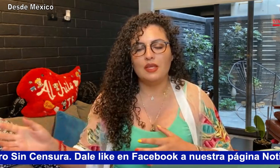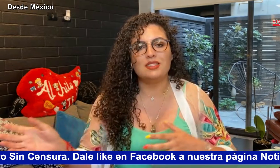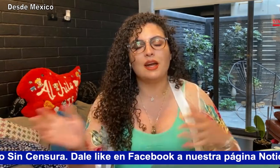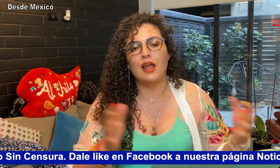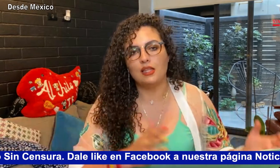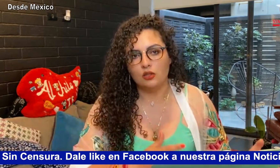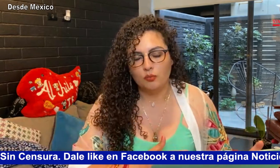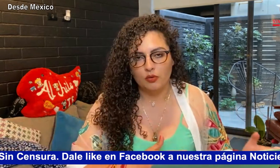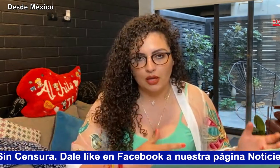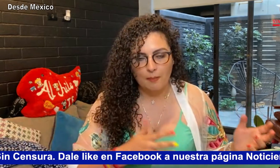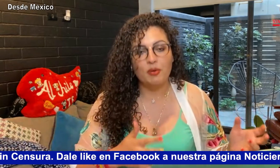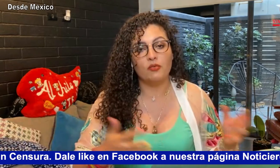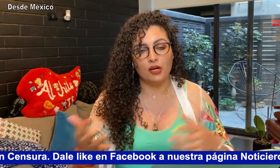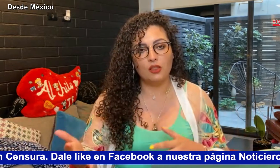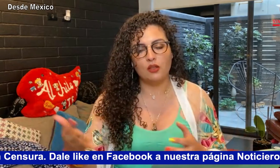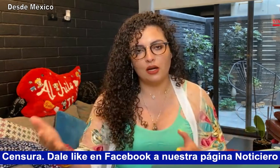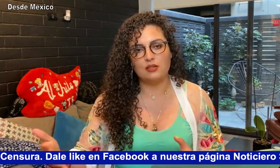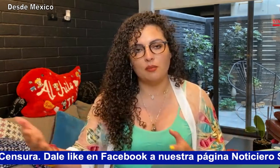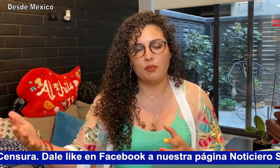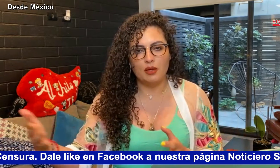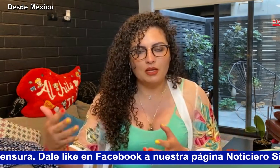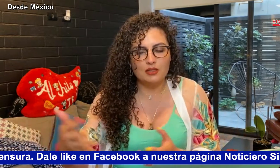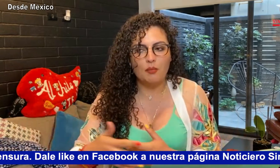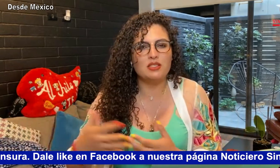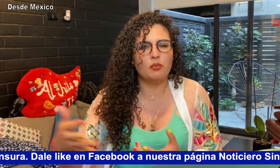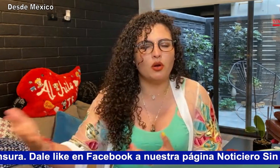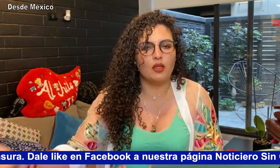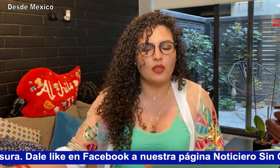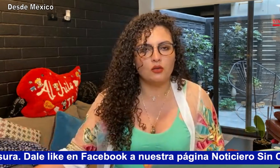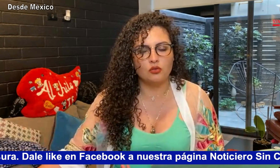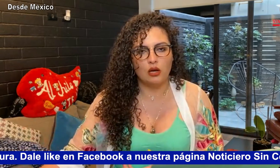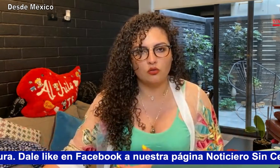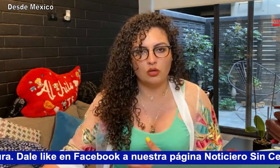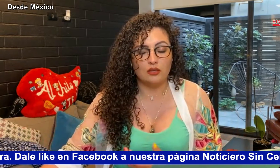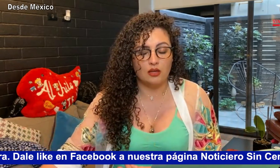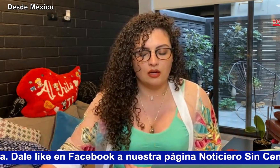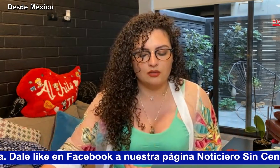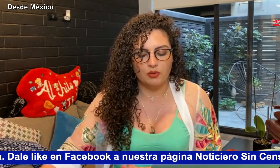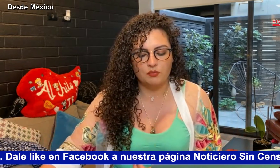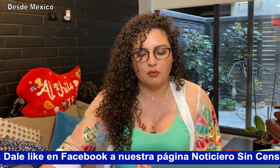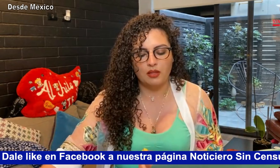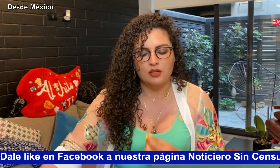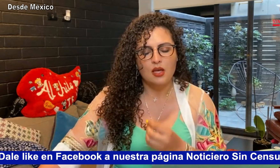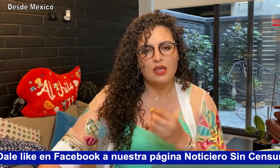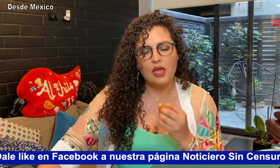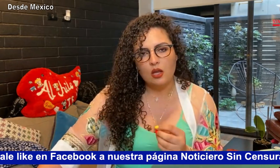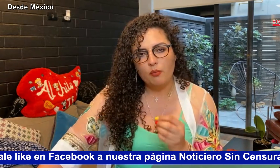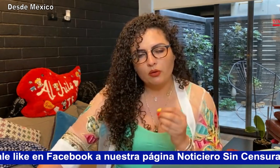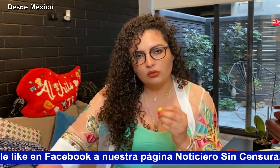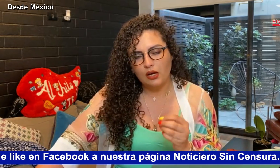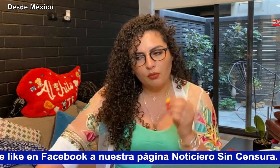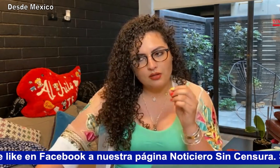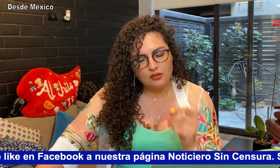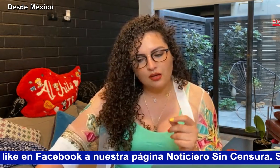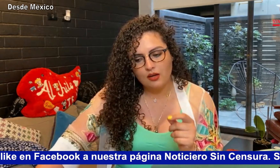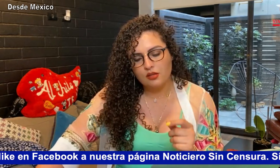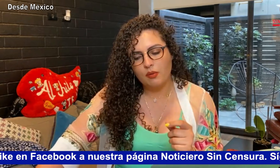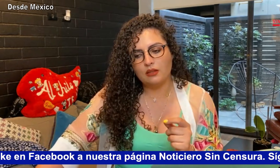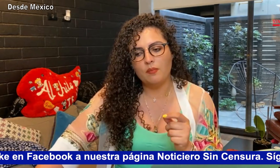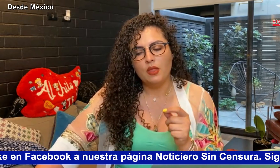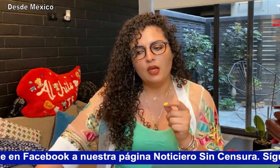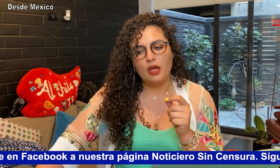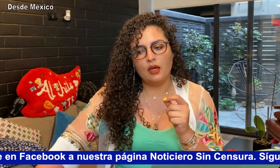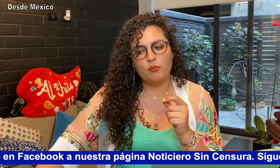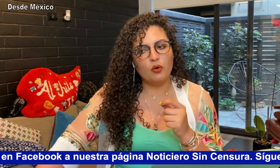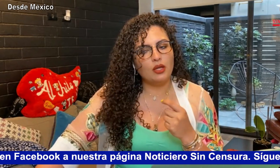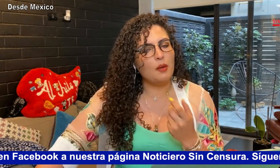completo descrédito porque han preferido darle esta prioridad a las empresas privadas. Y ahí quiero preguntarle, voy a insistir en esta